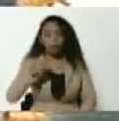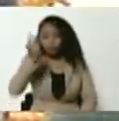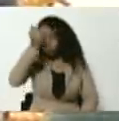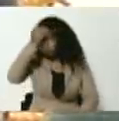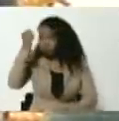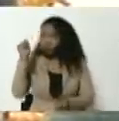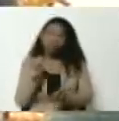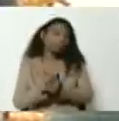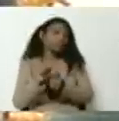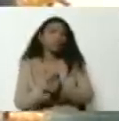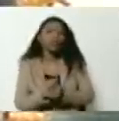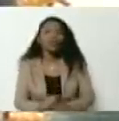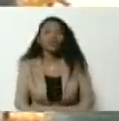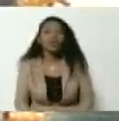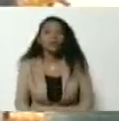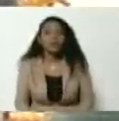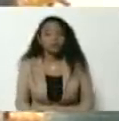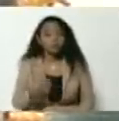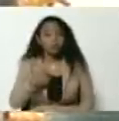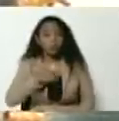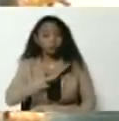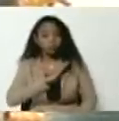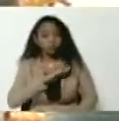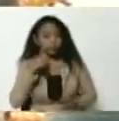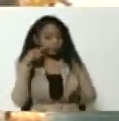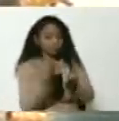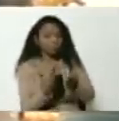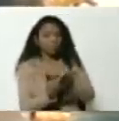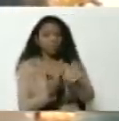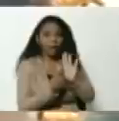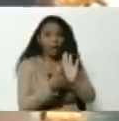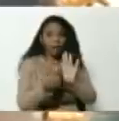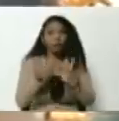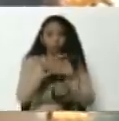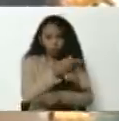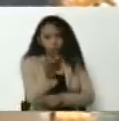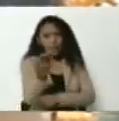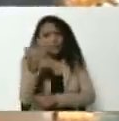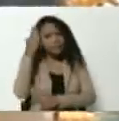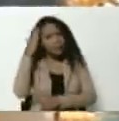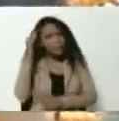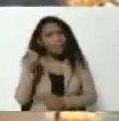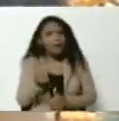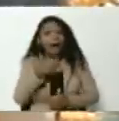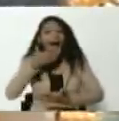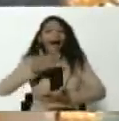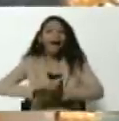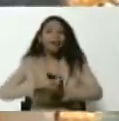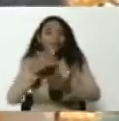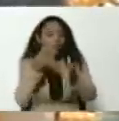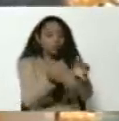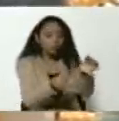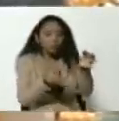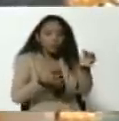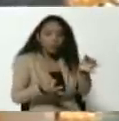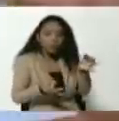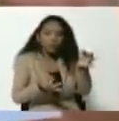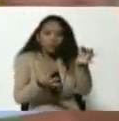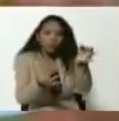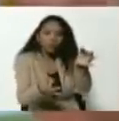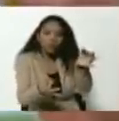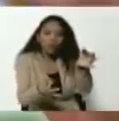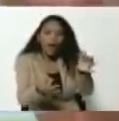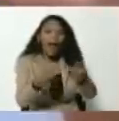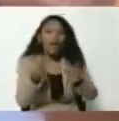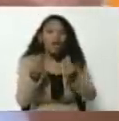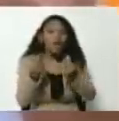brutales. Yo tengo aquí, ustedes lo conocen bien, la carta que presentó el economista